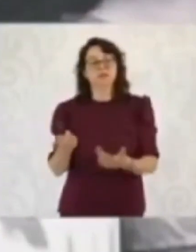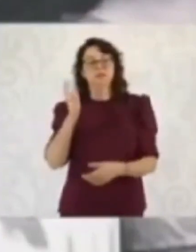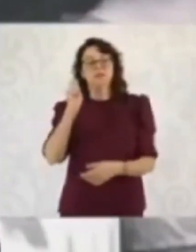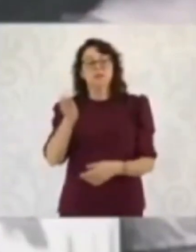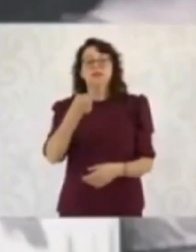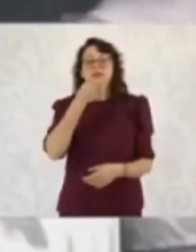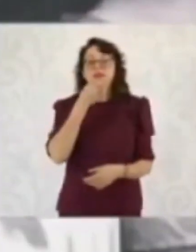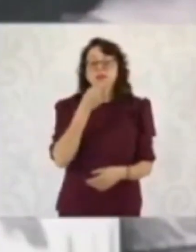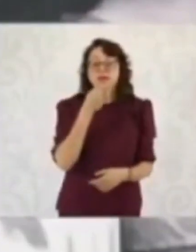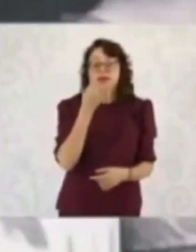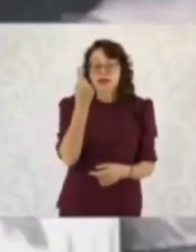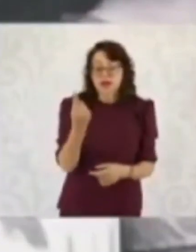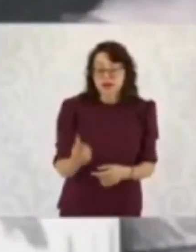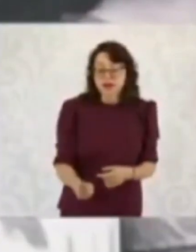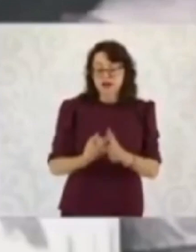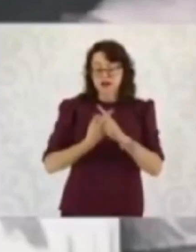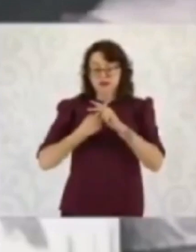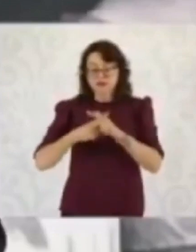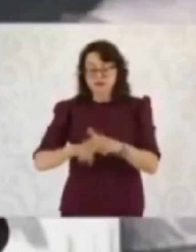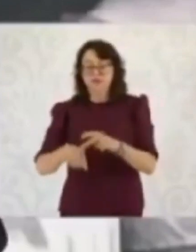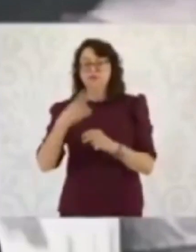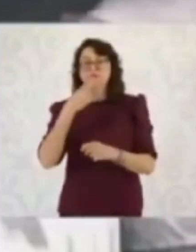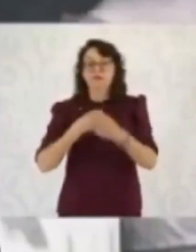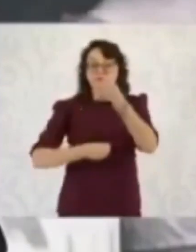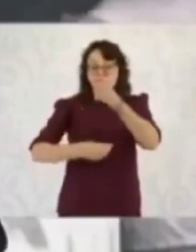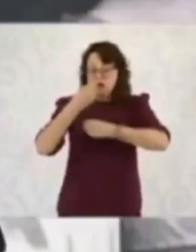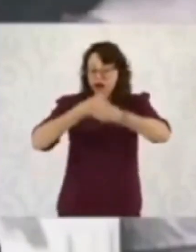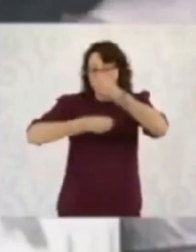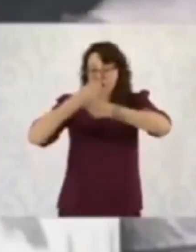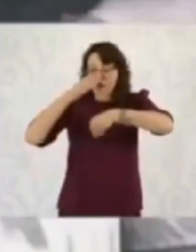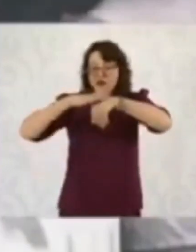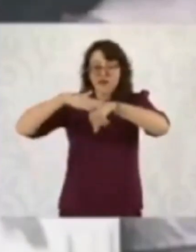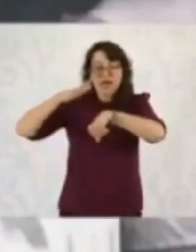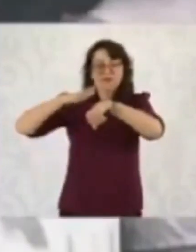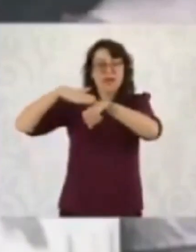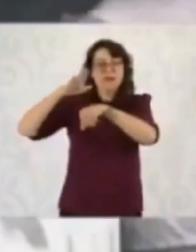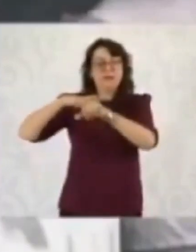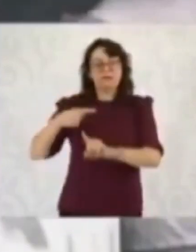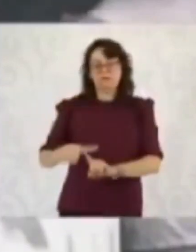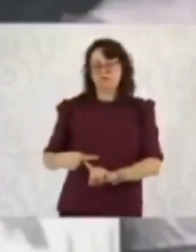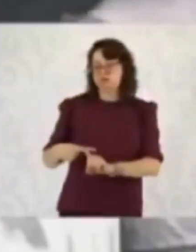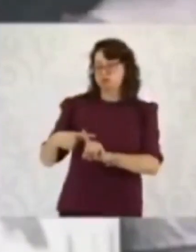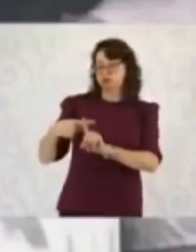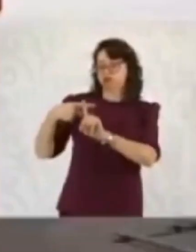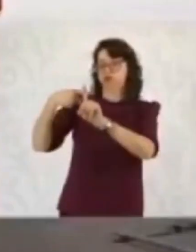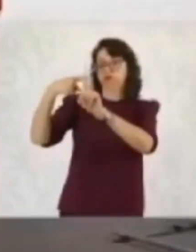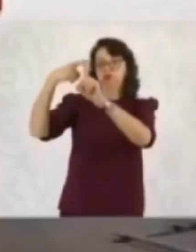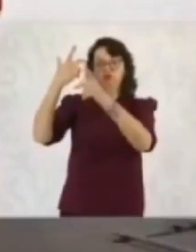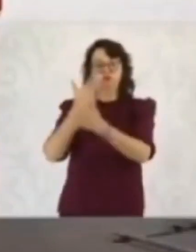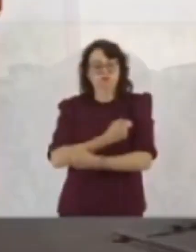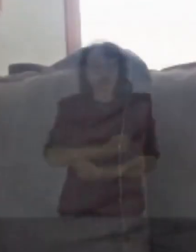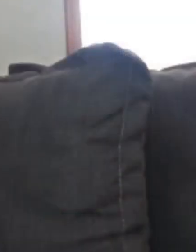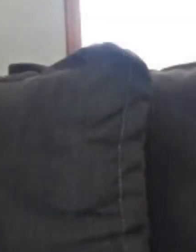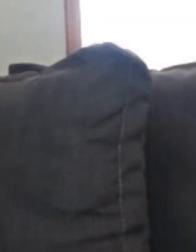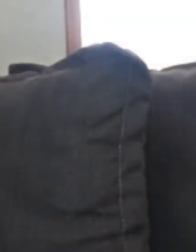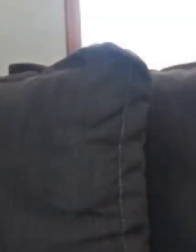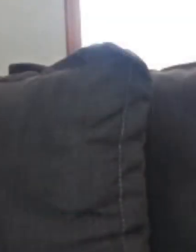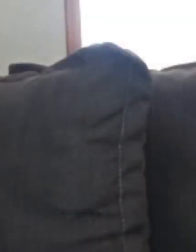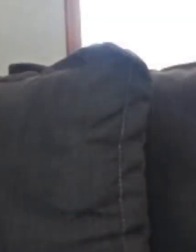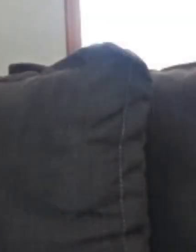si empiezan a consumir azúcar, después consumen más y más azúcar y desarrollan más sobrepeso y